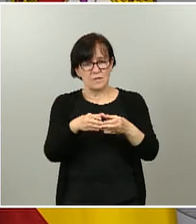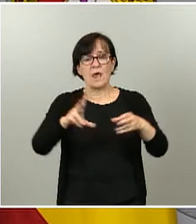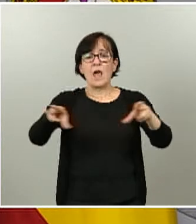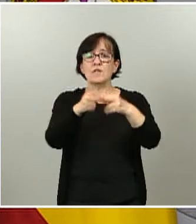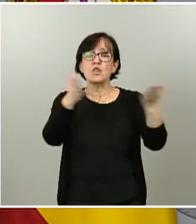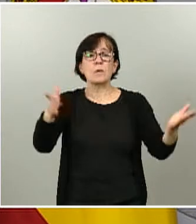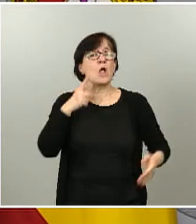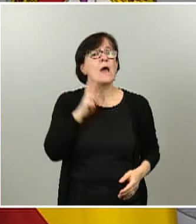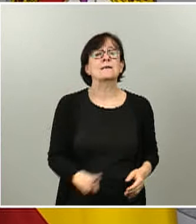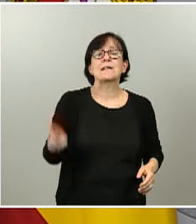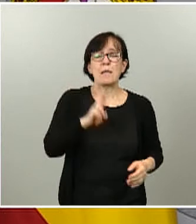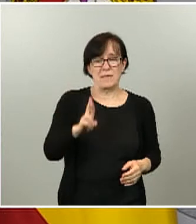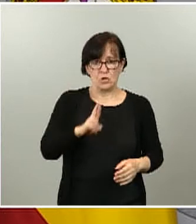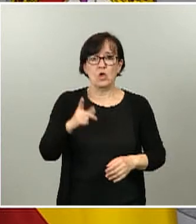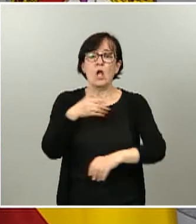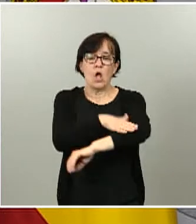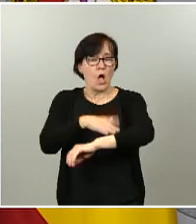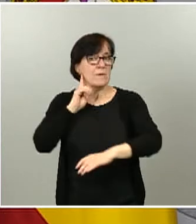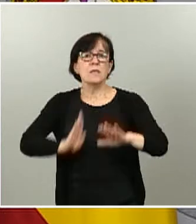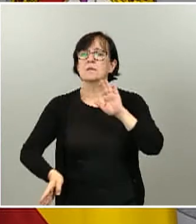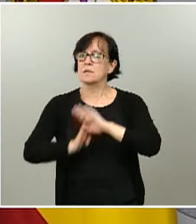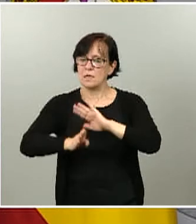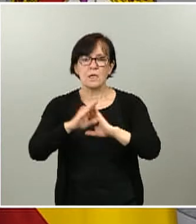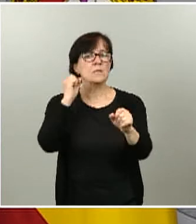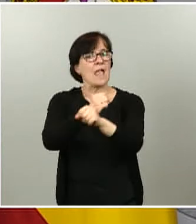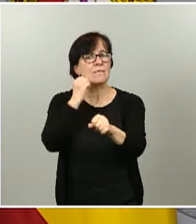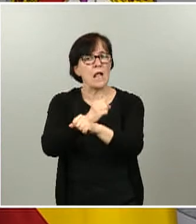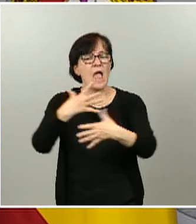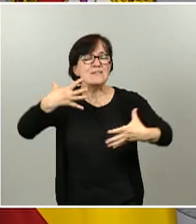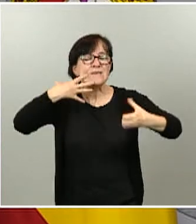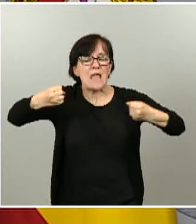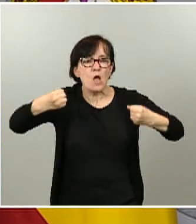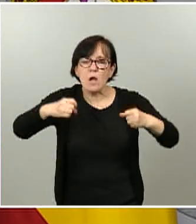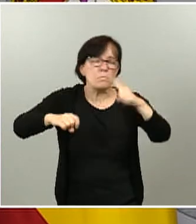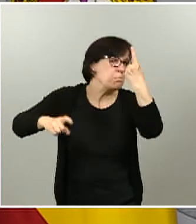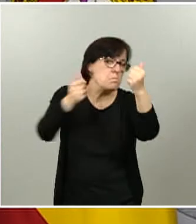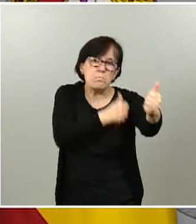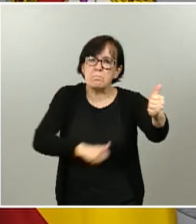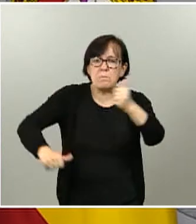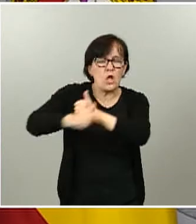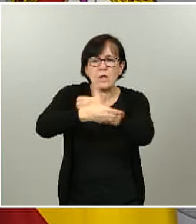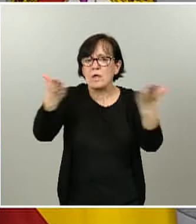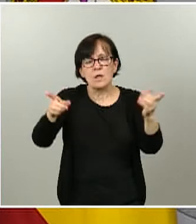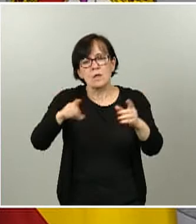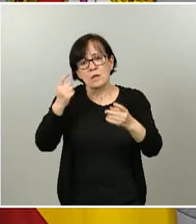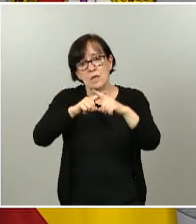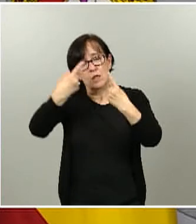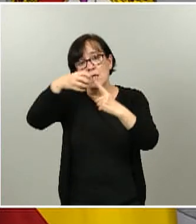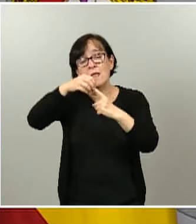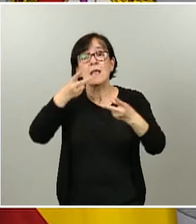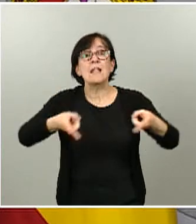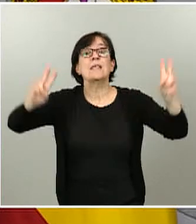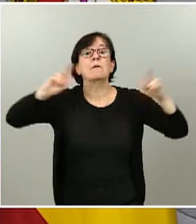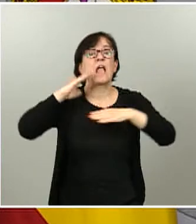este Gobierno seguirá trabajando para que la salud prime por encima de cualquier otra cuestión y la única libertad restringida es